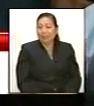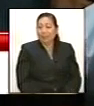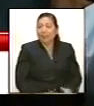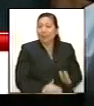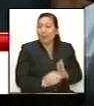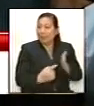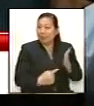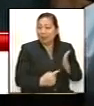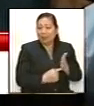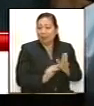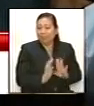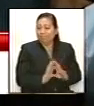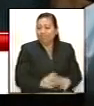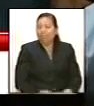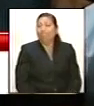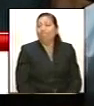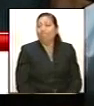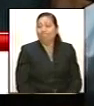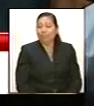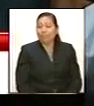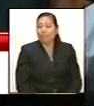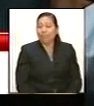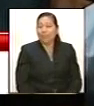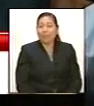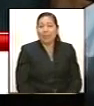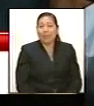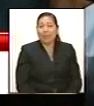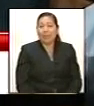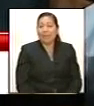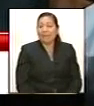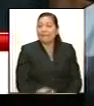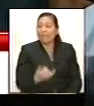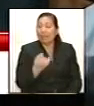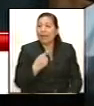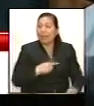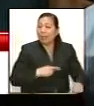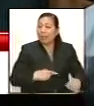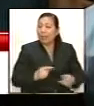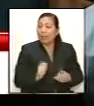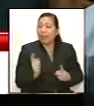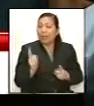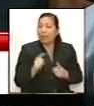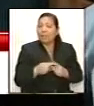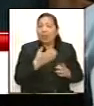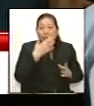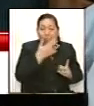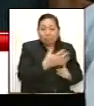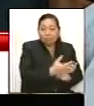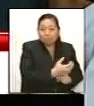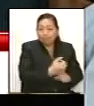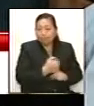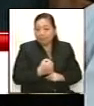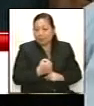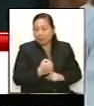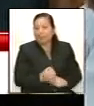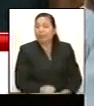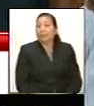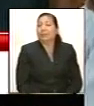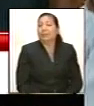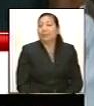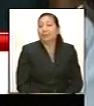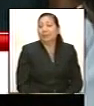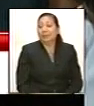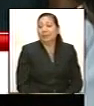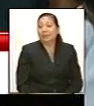alta tecnología. Entonces, es dirigido hacia secuestro, vuelvo a repetir y disculpen de que sea